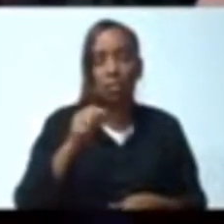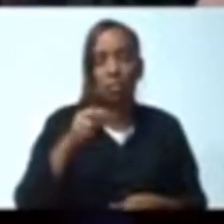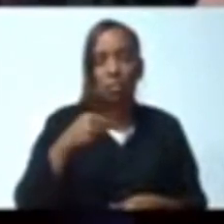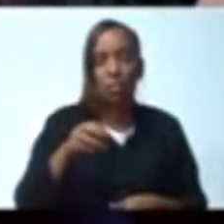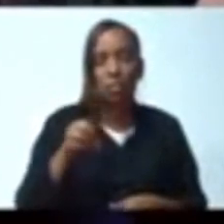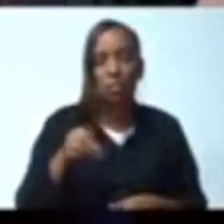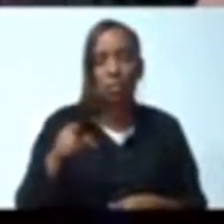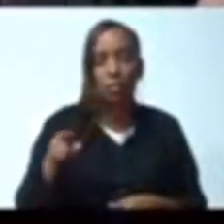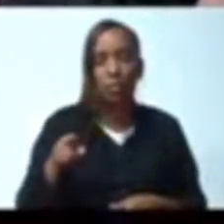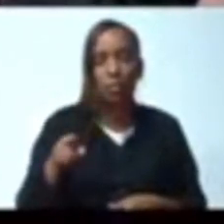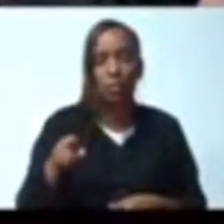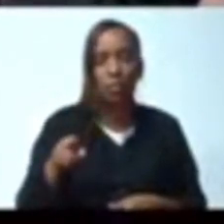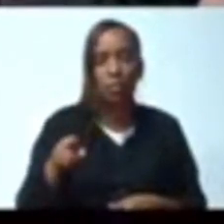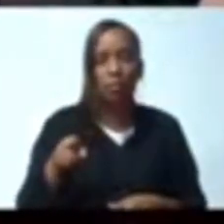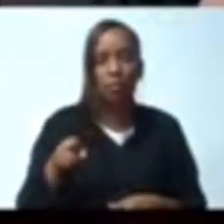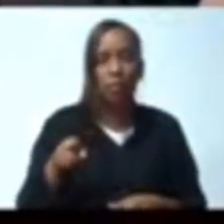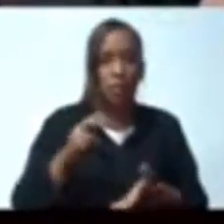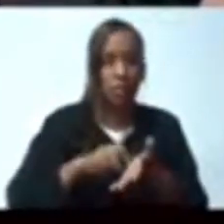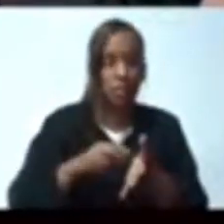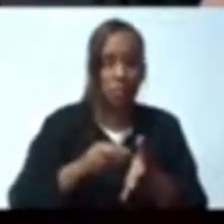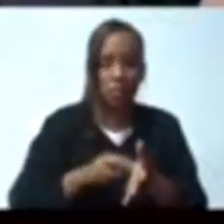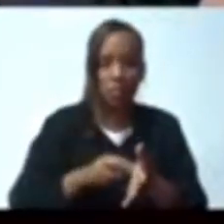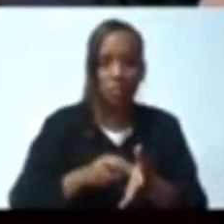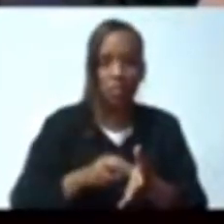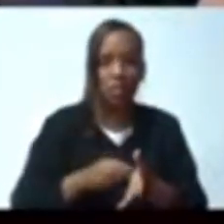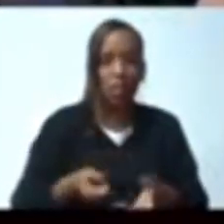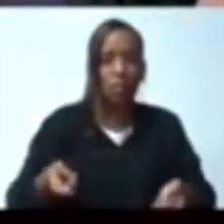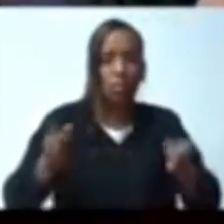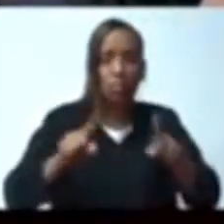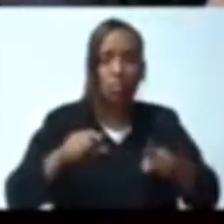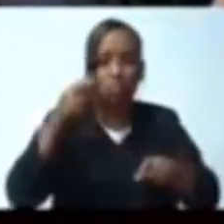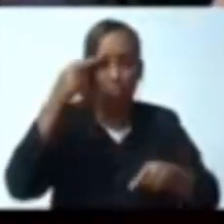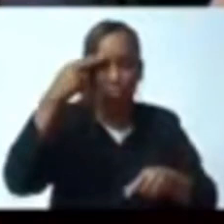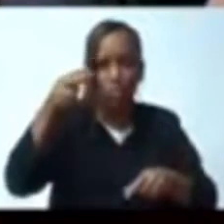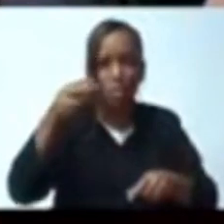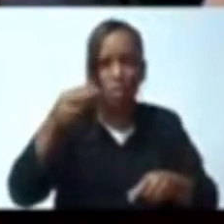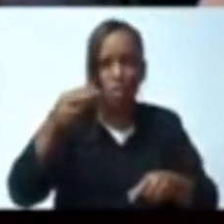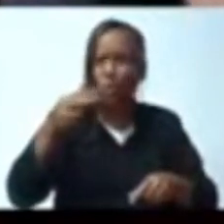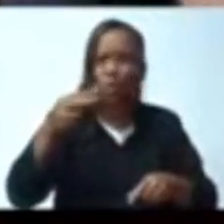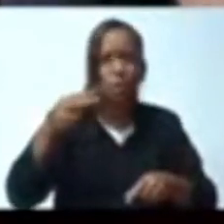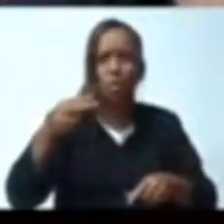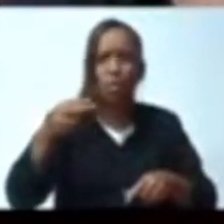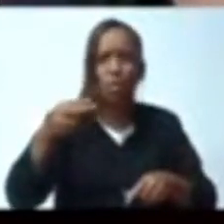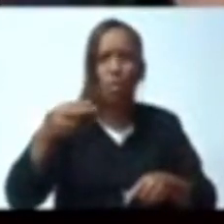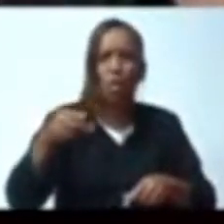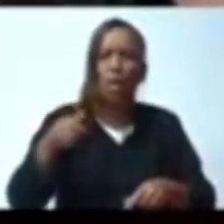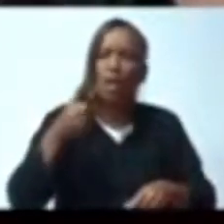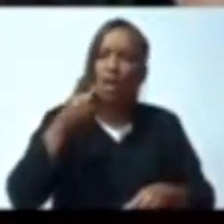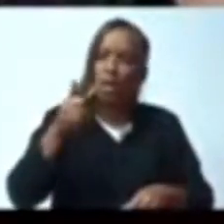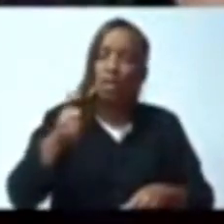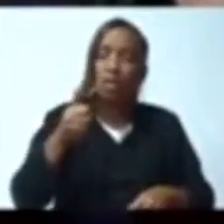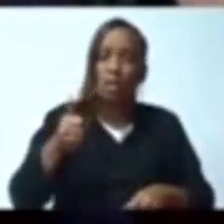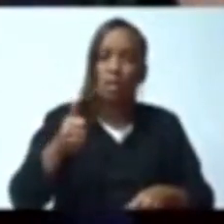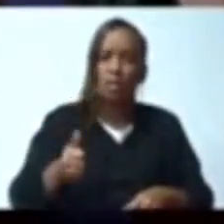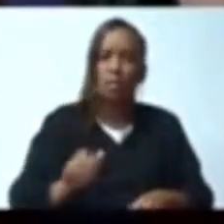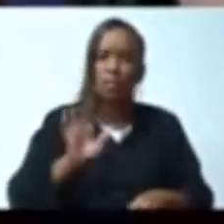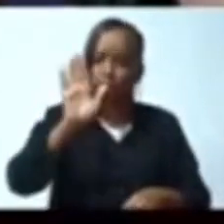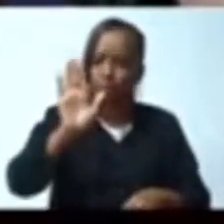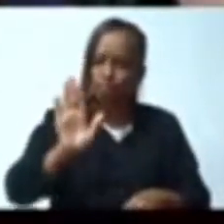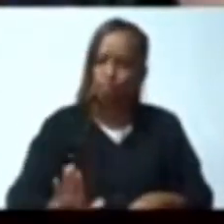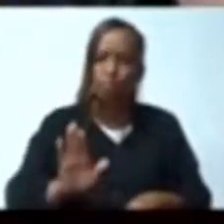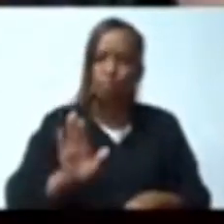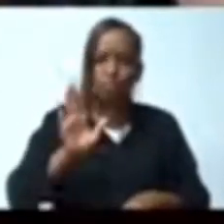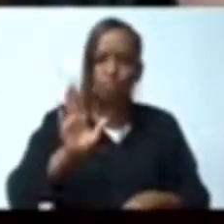valentía, es la expresión de la honestidad y es la expresión de la defensa de las